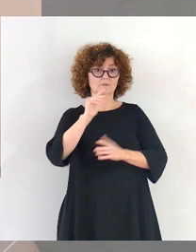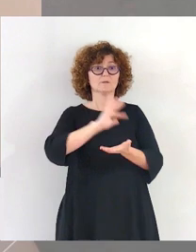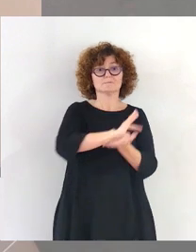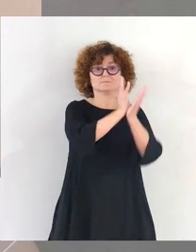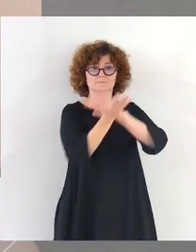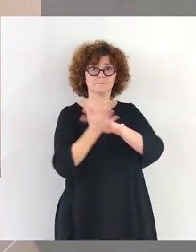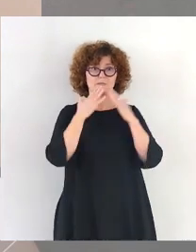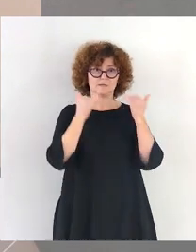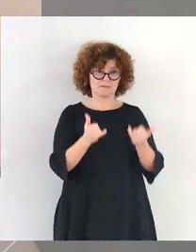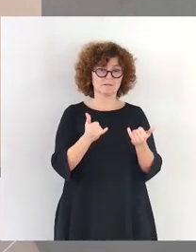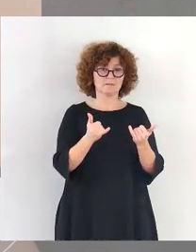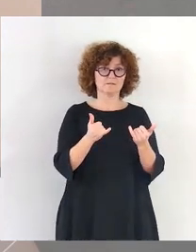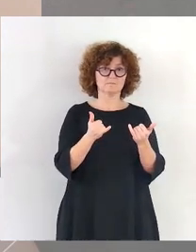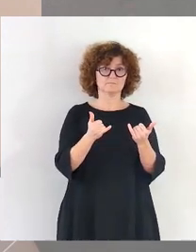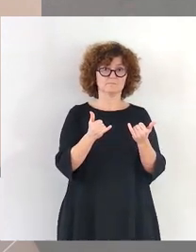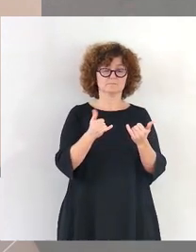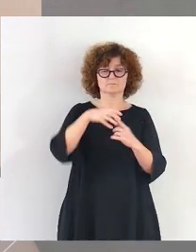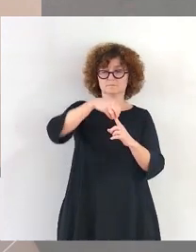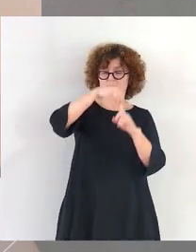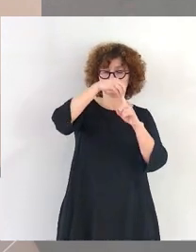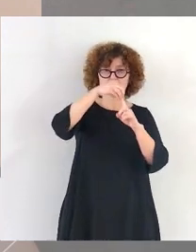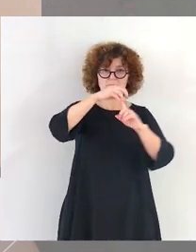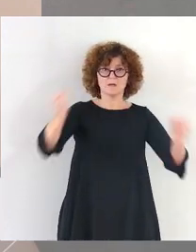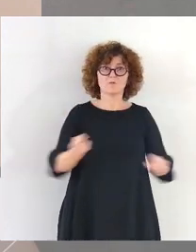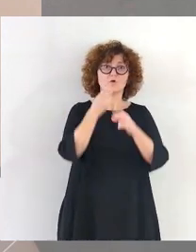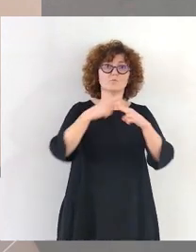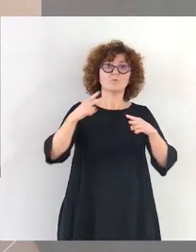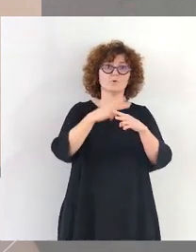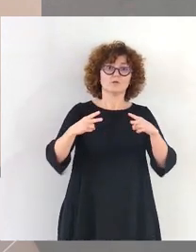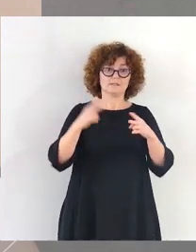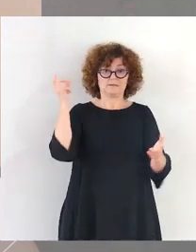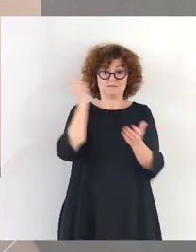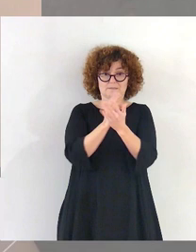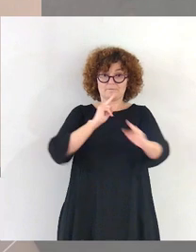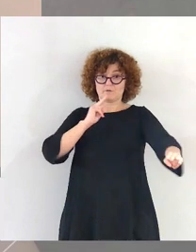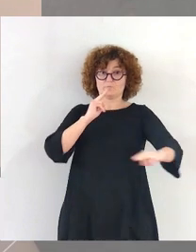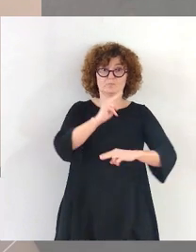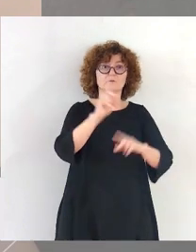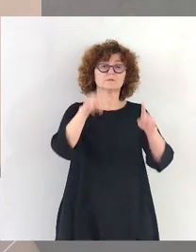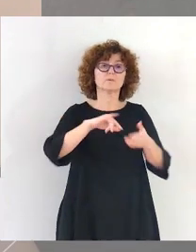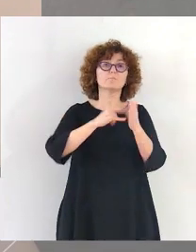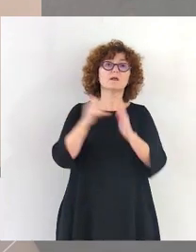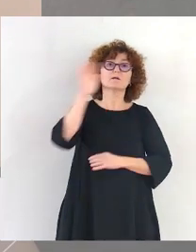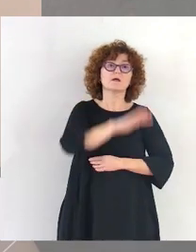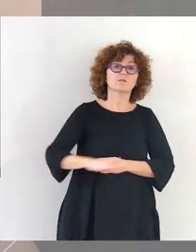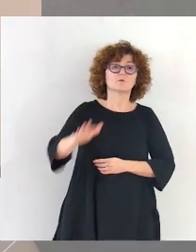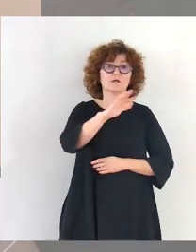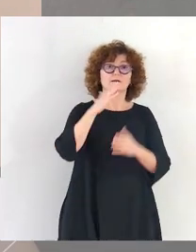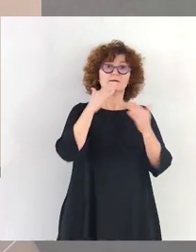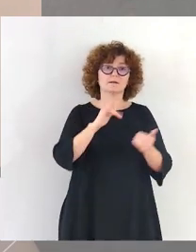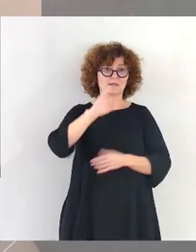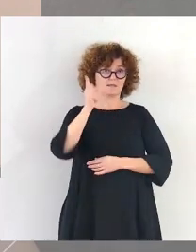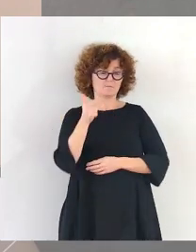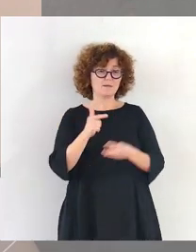energética que constituye el centro de la acción política frente a este desafío el plan nacional integrado de energía y